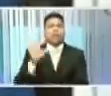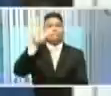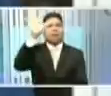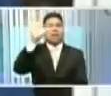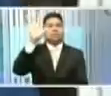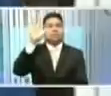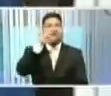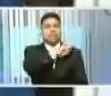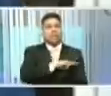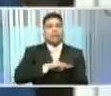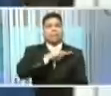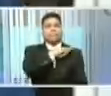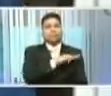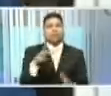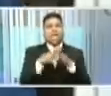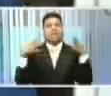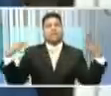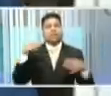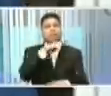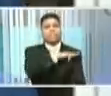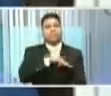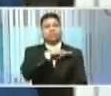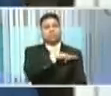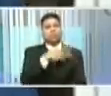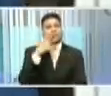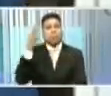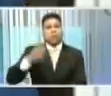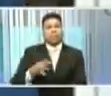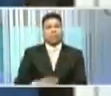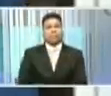las misiones y grandes misiones, ¿verdad?